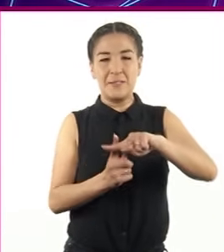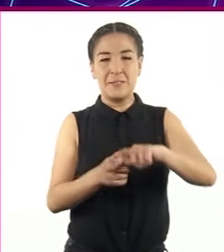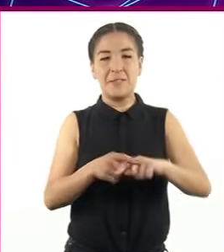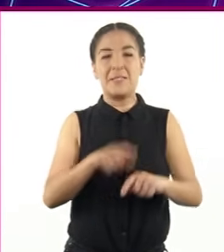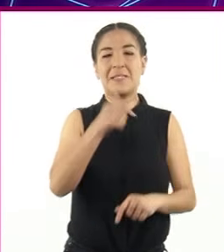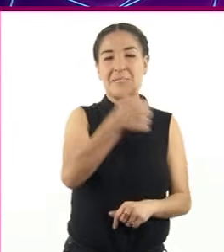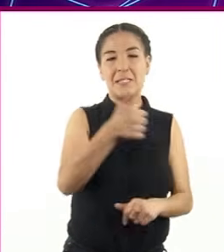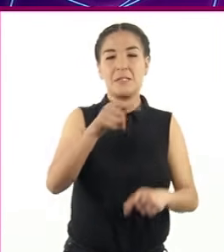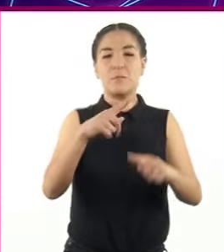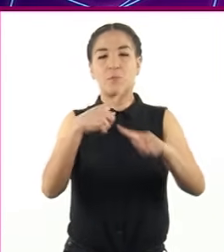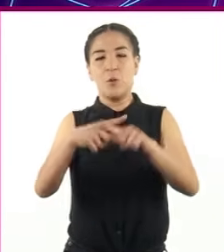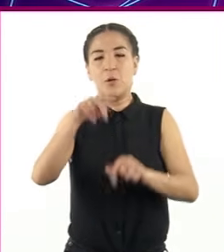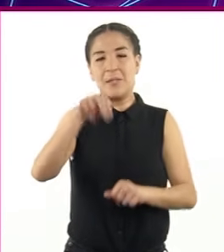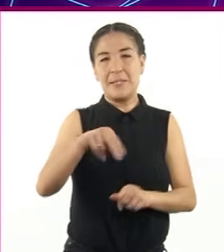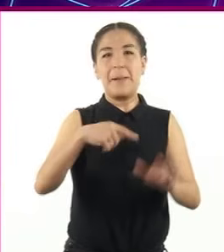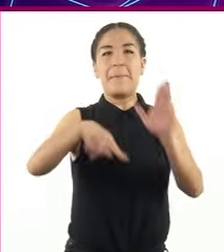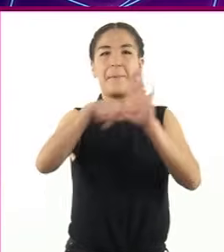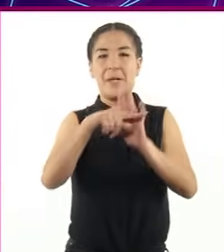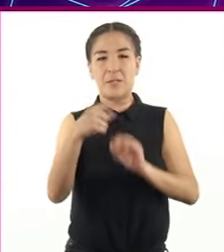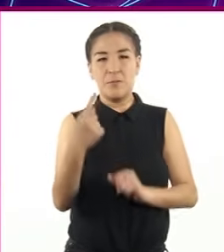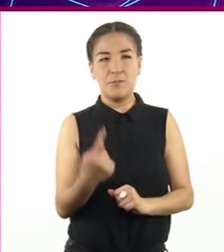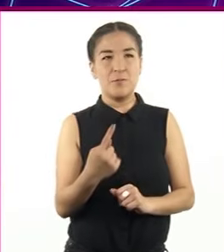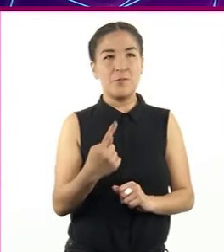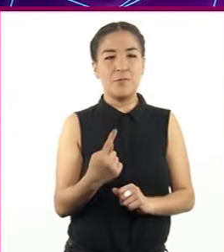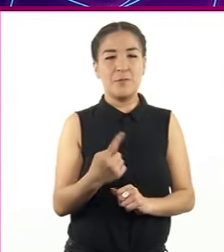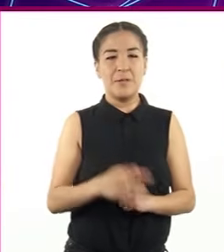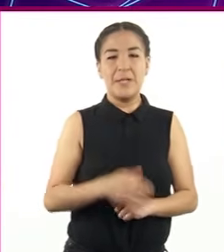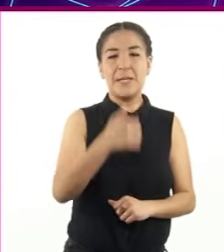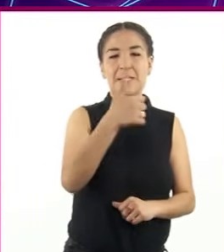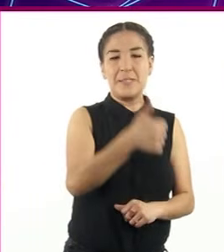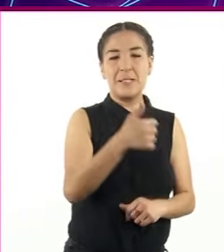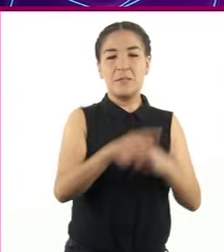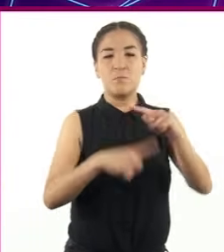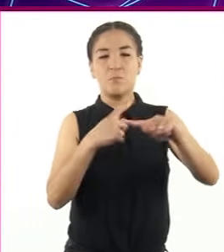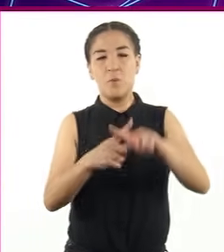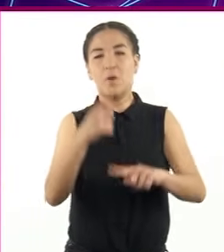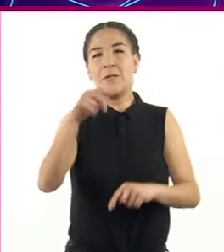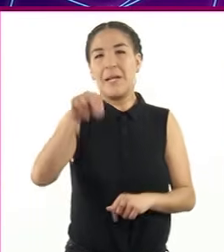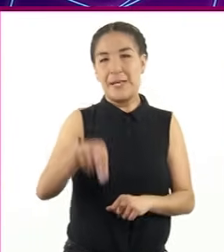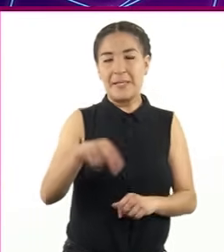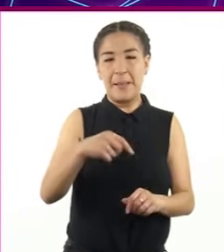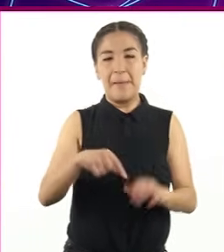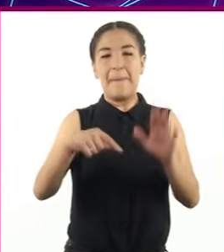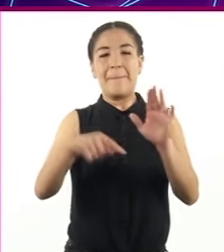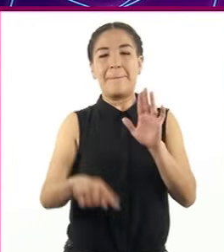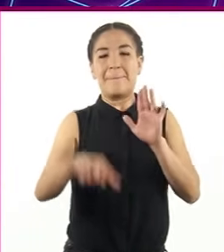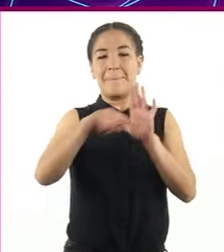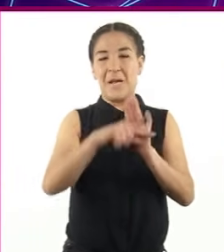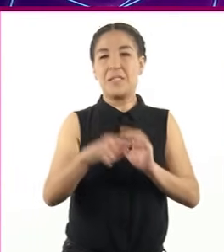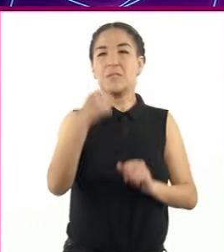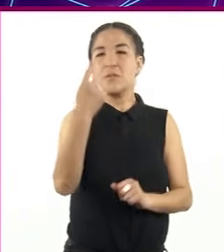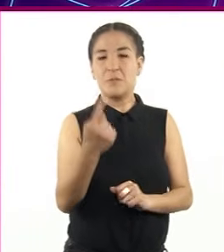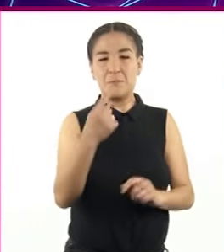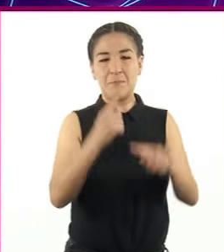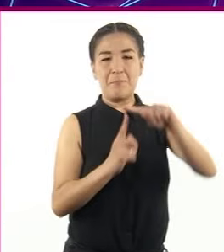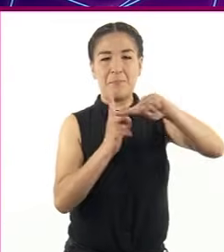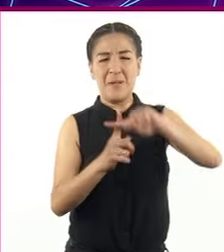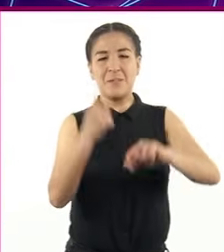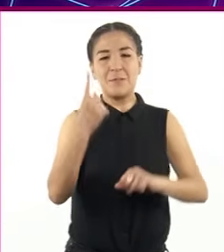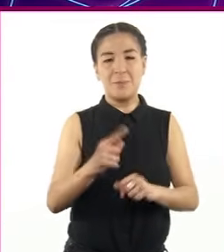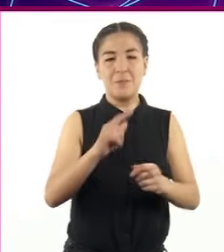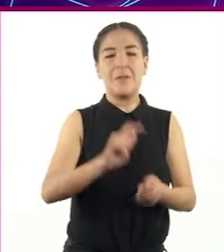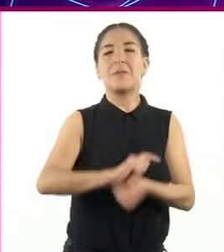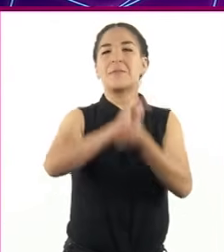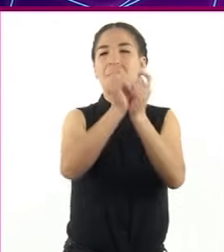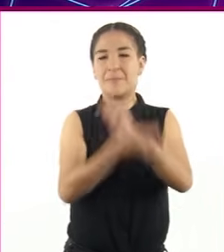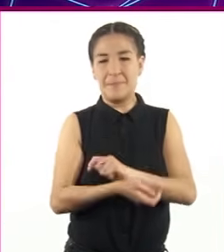por n menos 1 y 6 por n menos 1 más 8 se transformaron en su